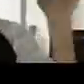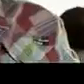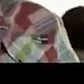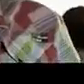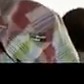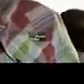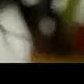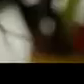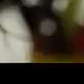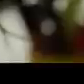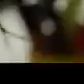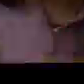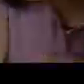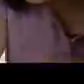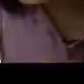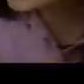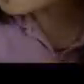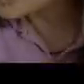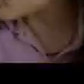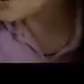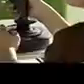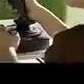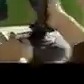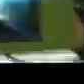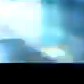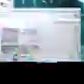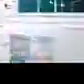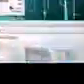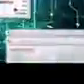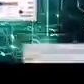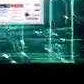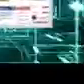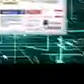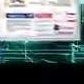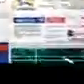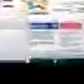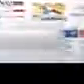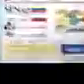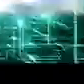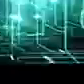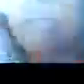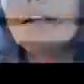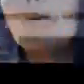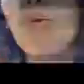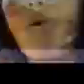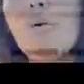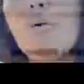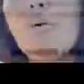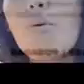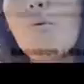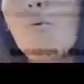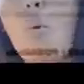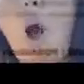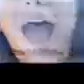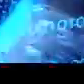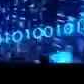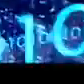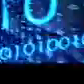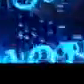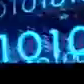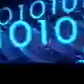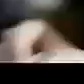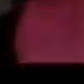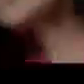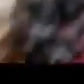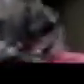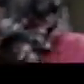Decir, como lo quieras llamar. Si tienes un plan ABA de CanTV, ya estás disfrutando de una mayor velocidad de conexión sin ningún costo adicional. Además, para